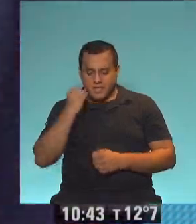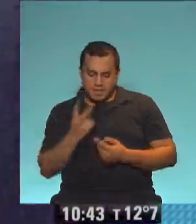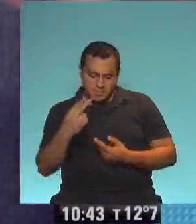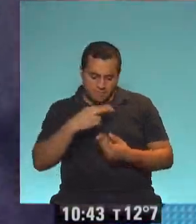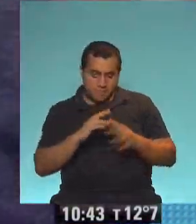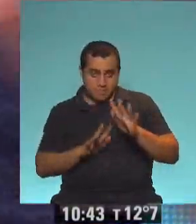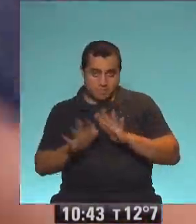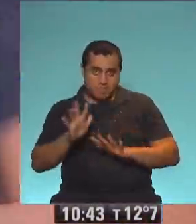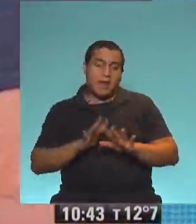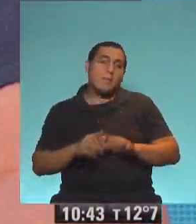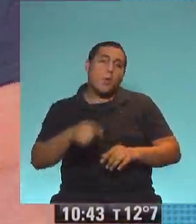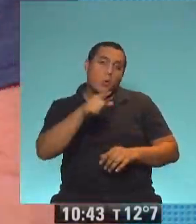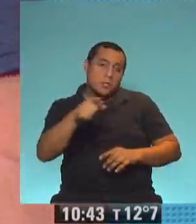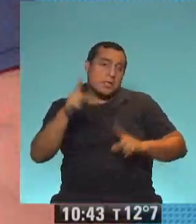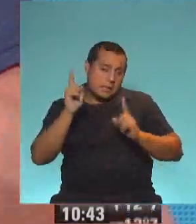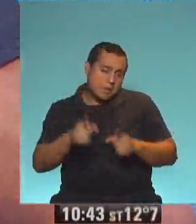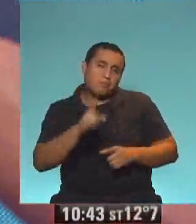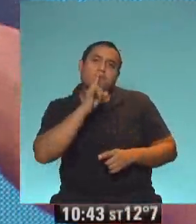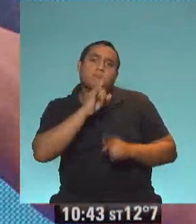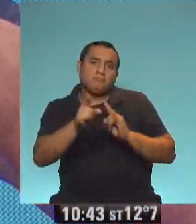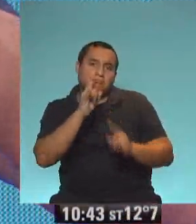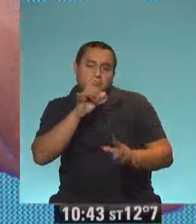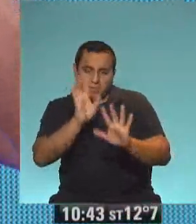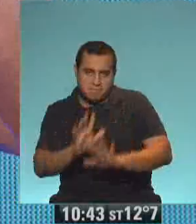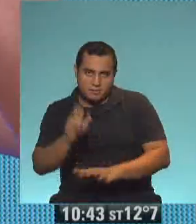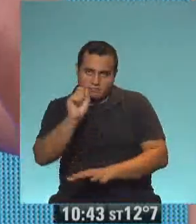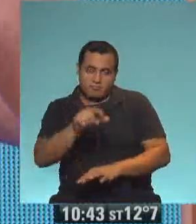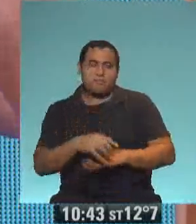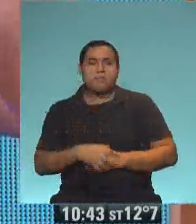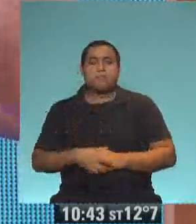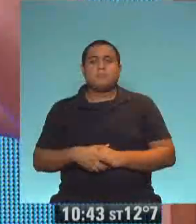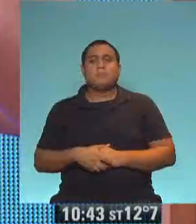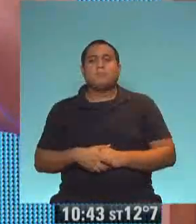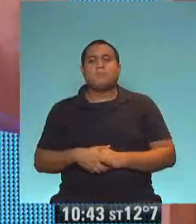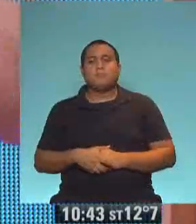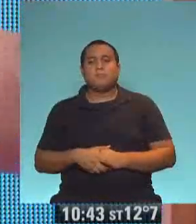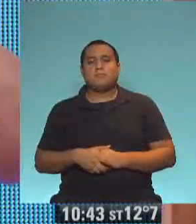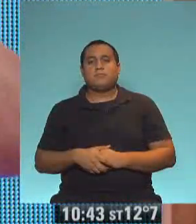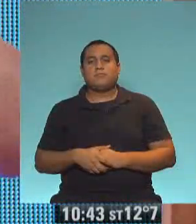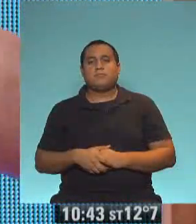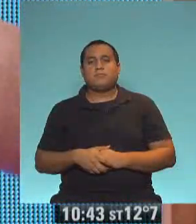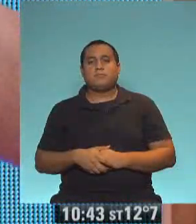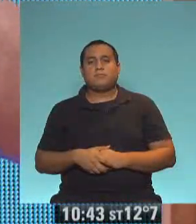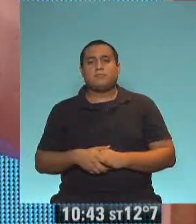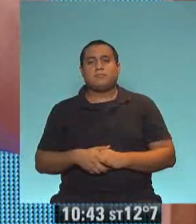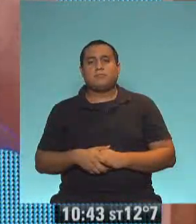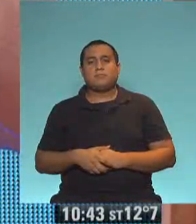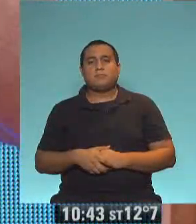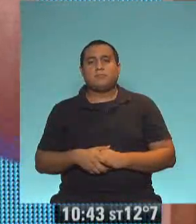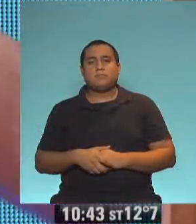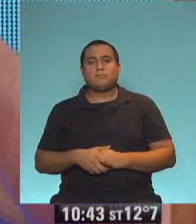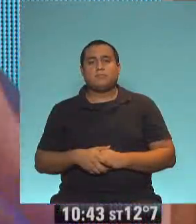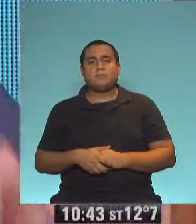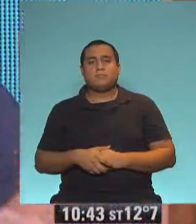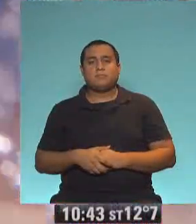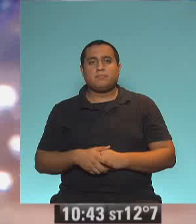pueden hacer ustedes. Claro. Ahí está. Ojos, le pueden poner cara. Yo, por ejemplo, a mi barco le voy a poner ojos. ¿Ojos?